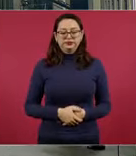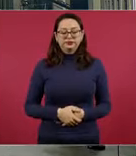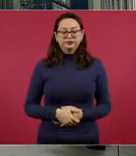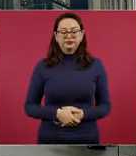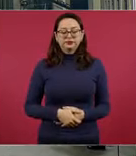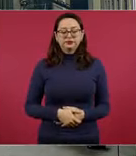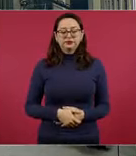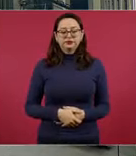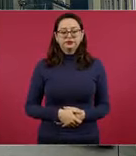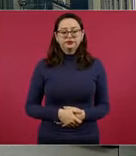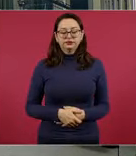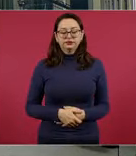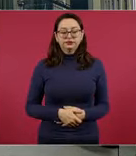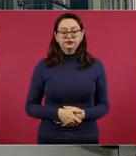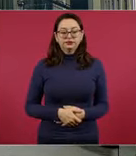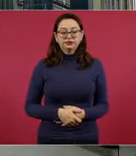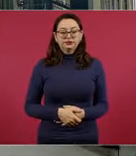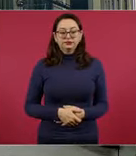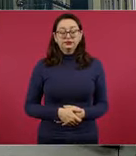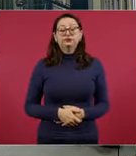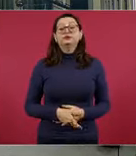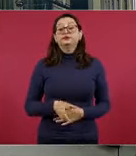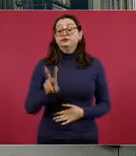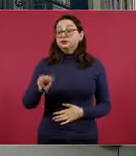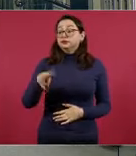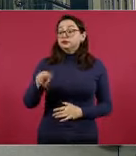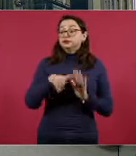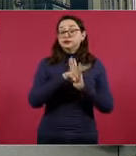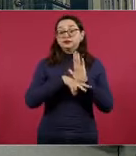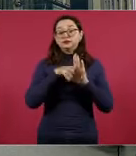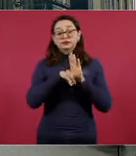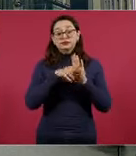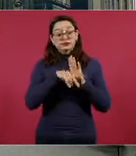La farmacia, ¿no? Ah, el video, sí.